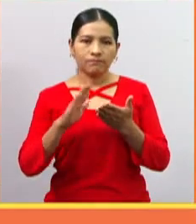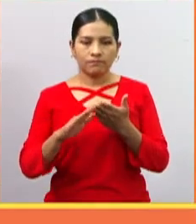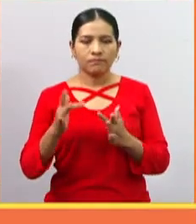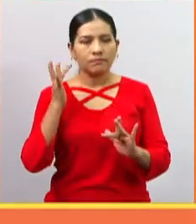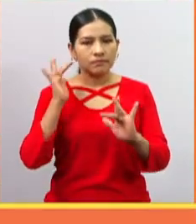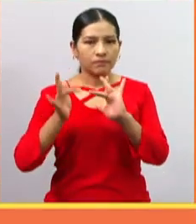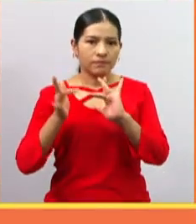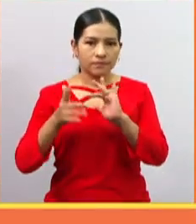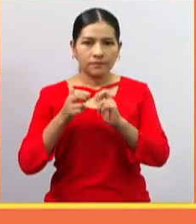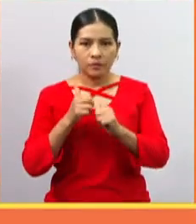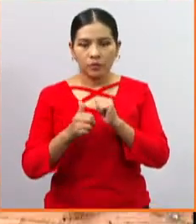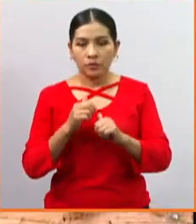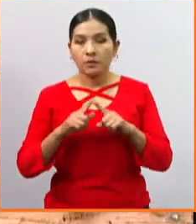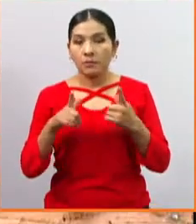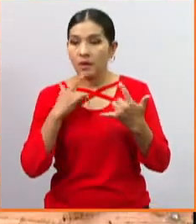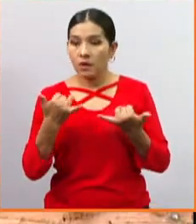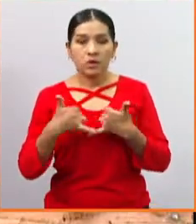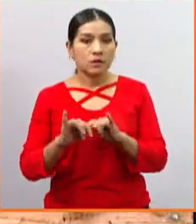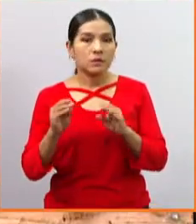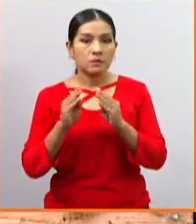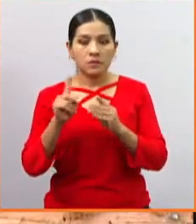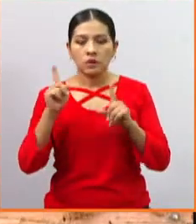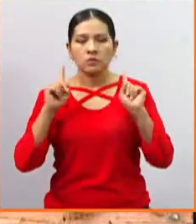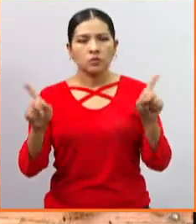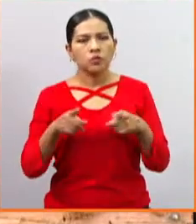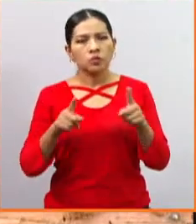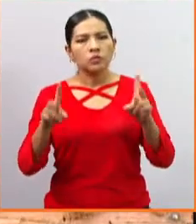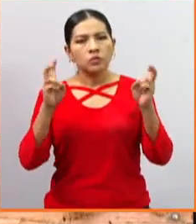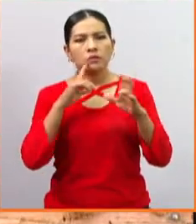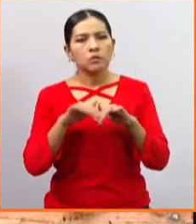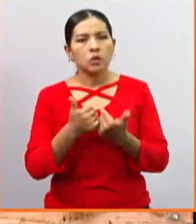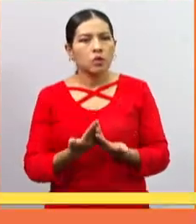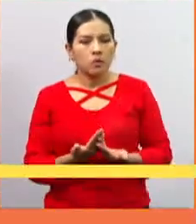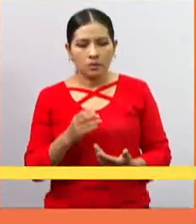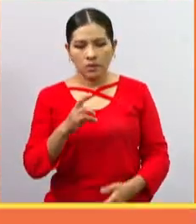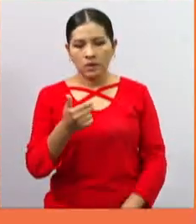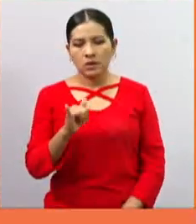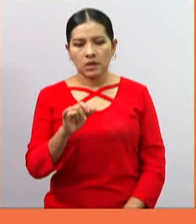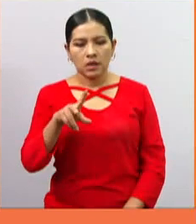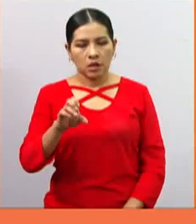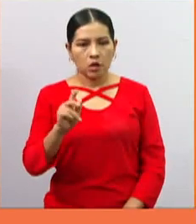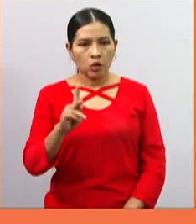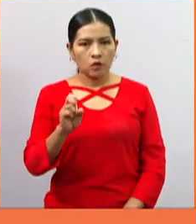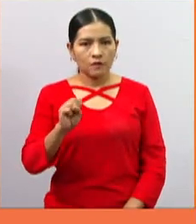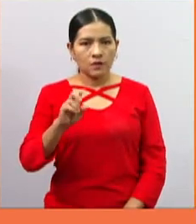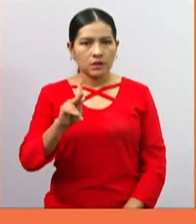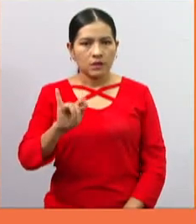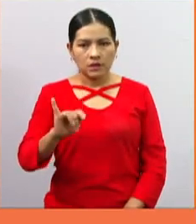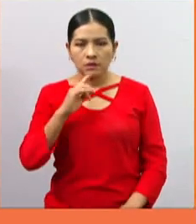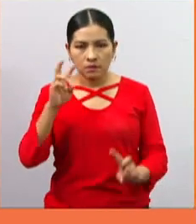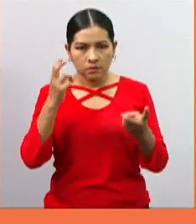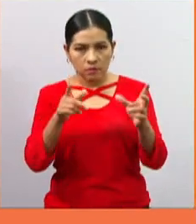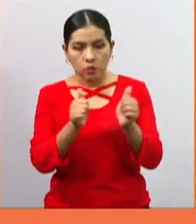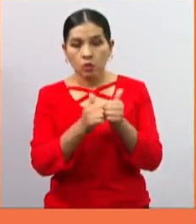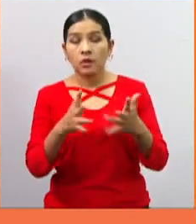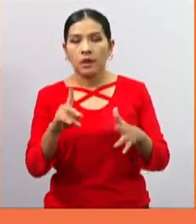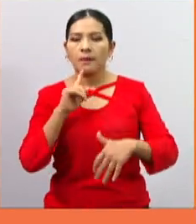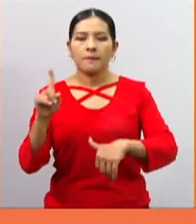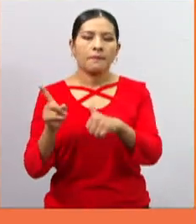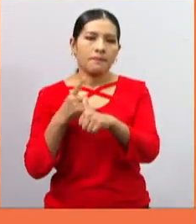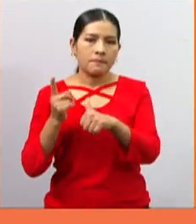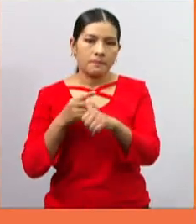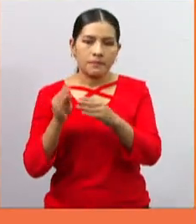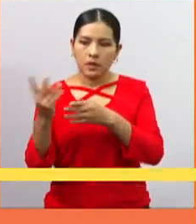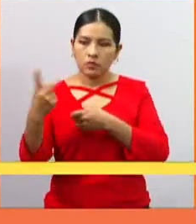la Sinfonía número 4 de Piotr Ilich Tchaikovsky, y también vamos a tocar en la primera parte con la participación